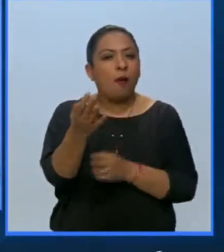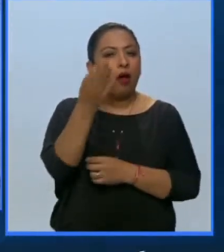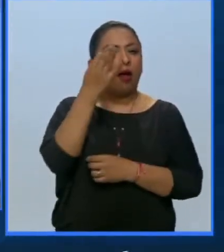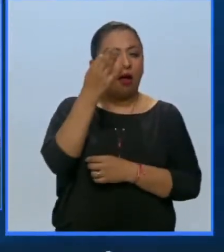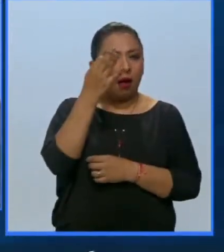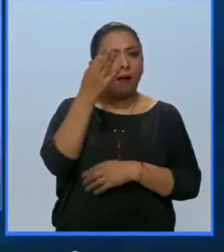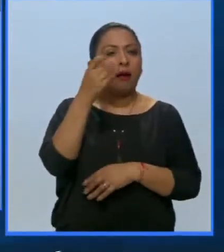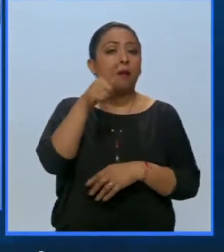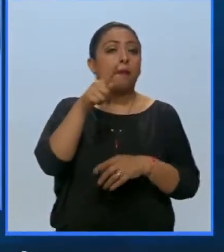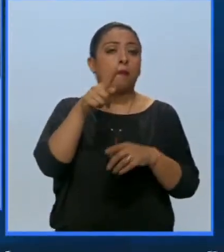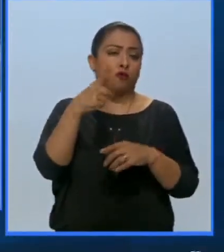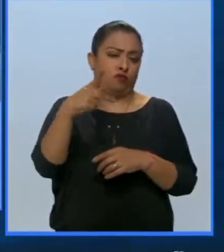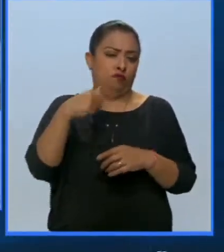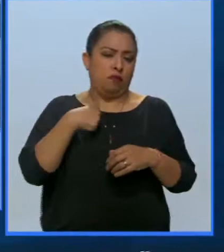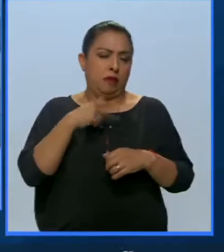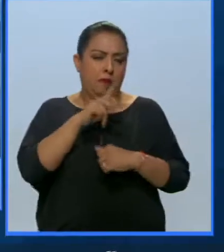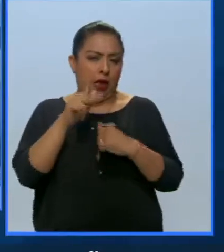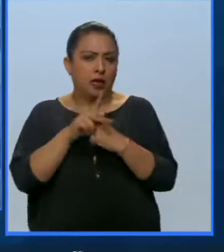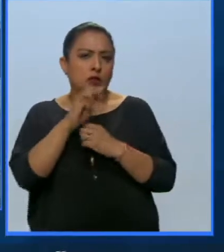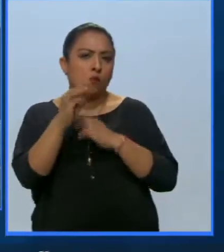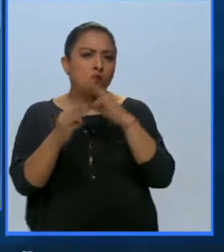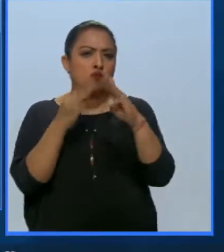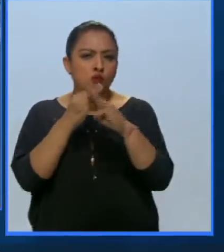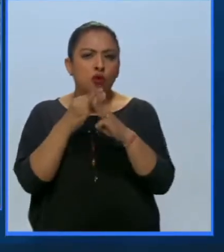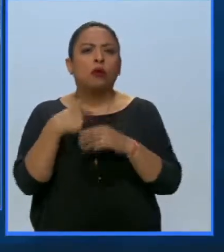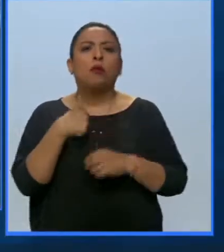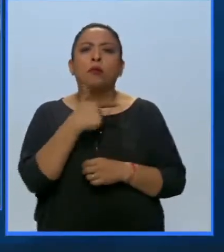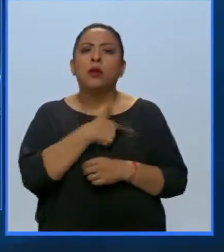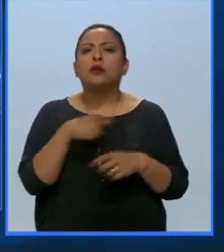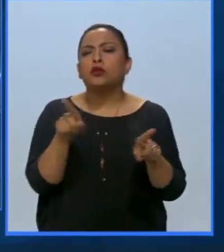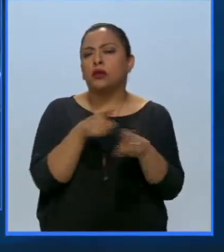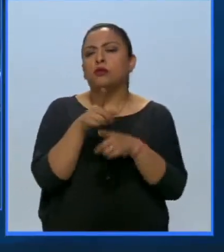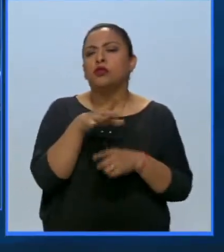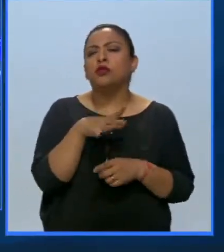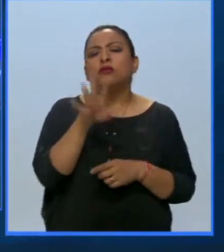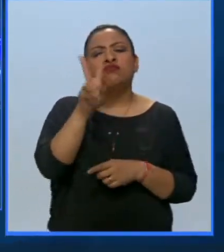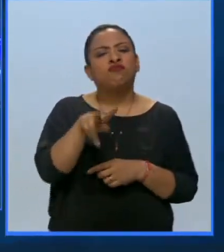chez nous et de partout dans le monde. On aime beaucoup la musique en général.